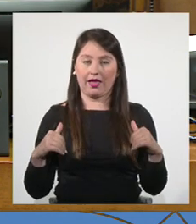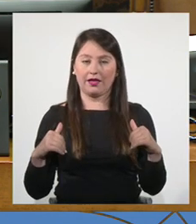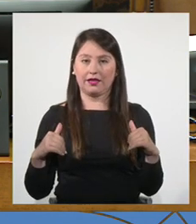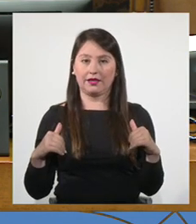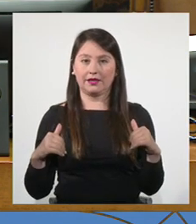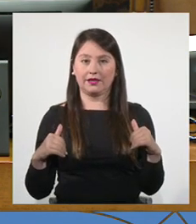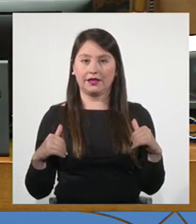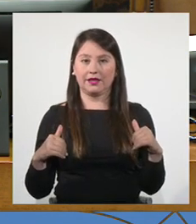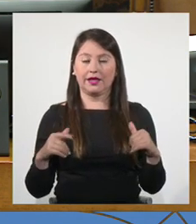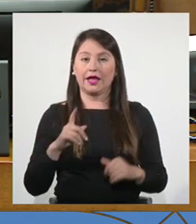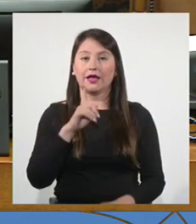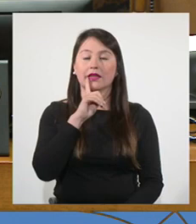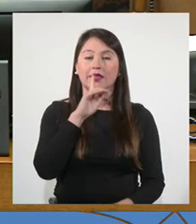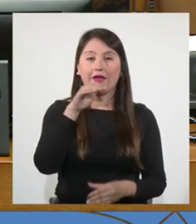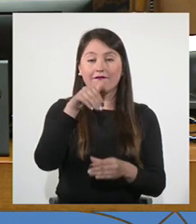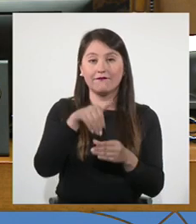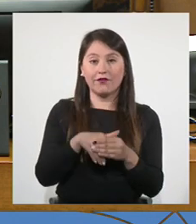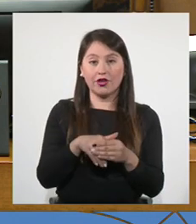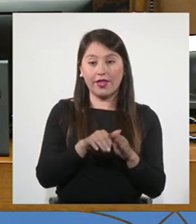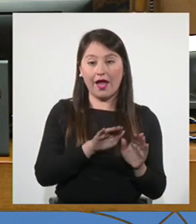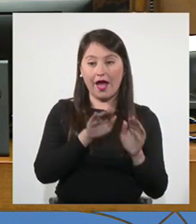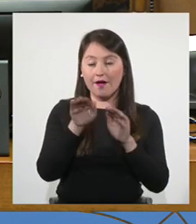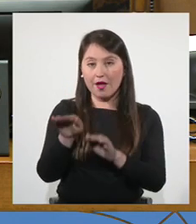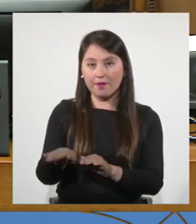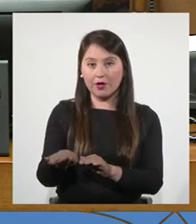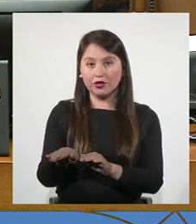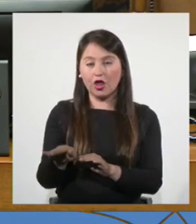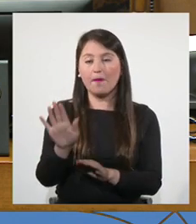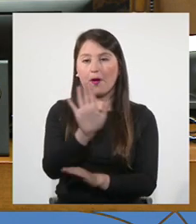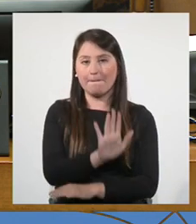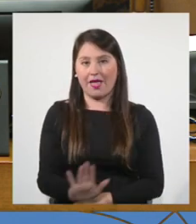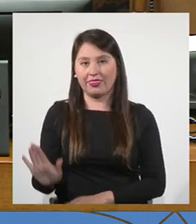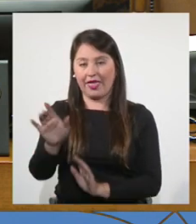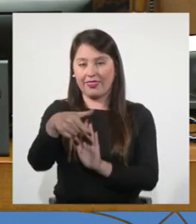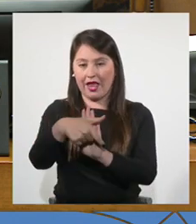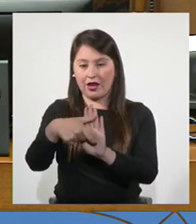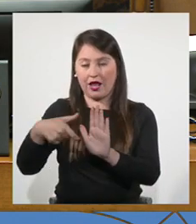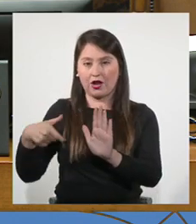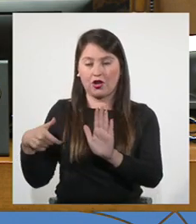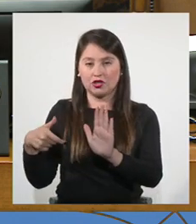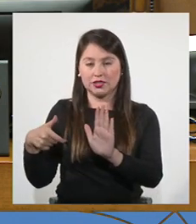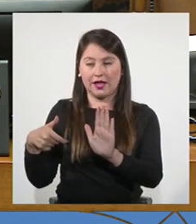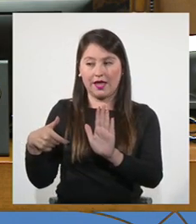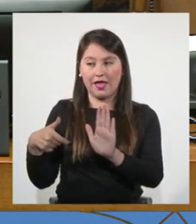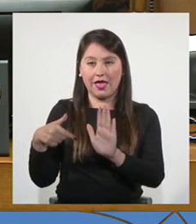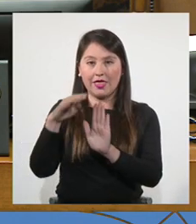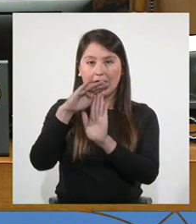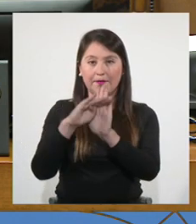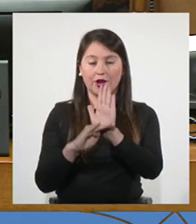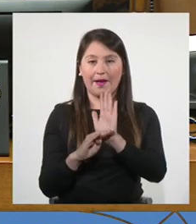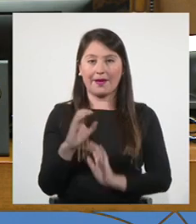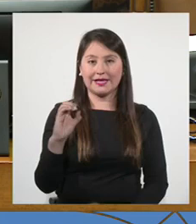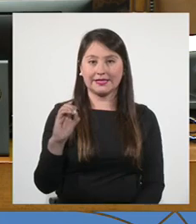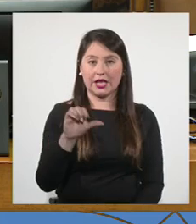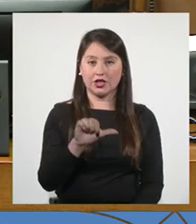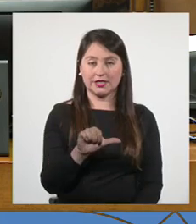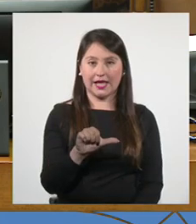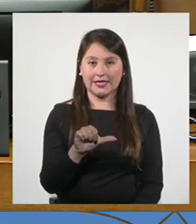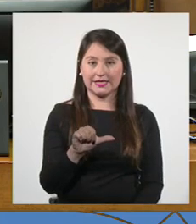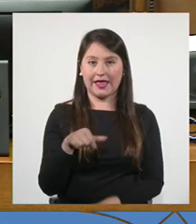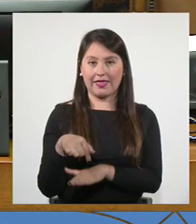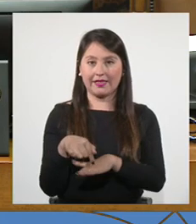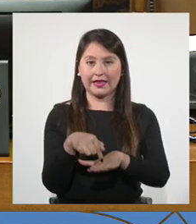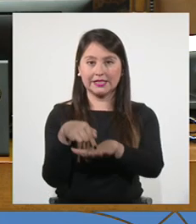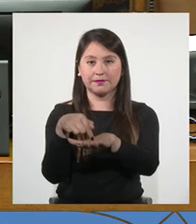Que quienes votan afirmativamente están votando por mantener la glosa del programa 06 de